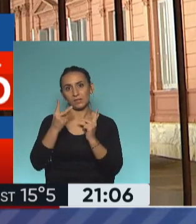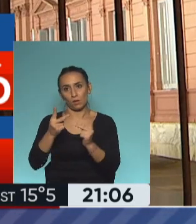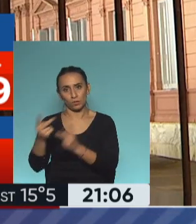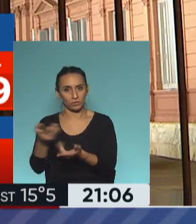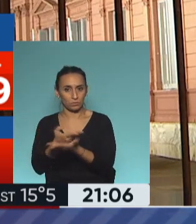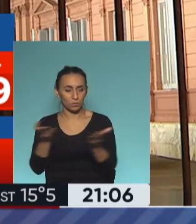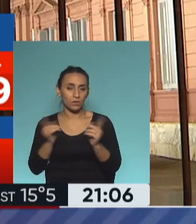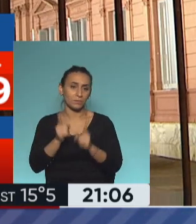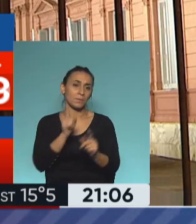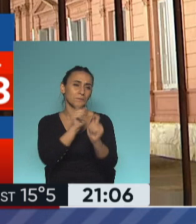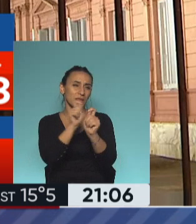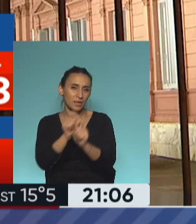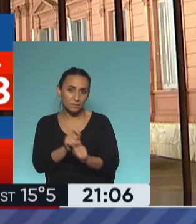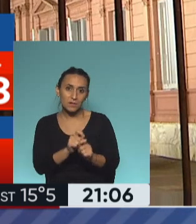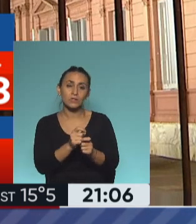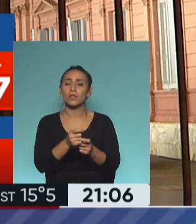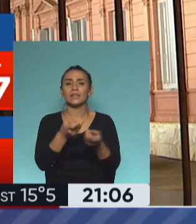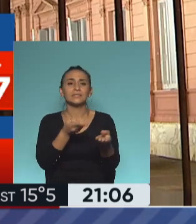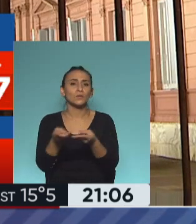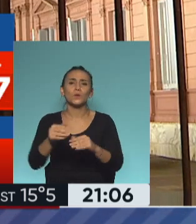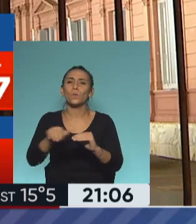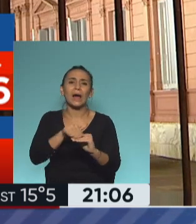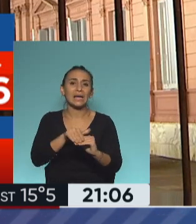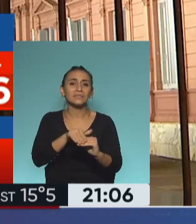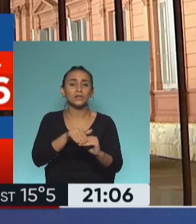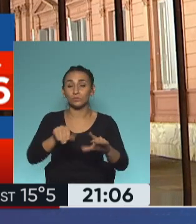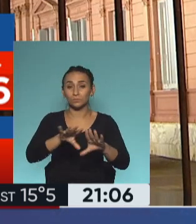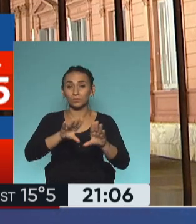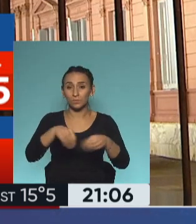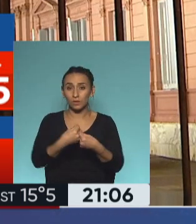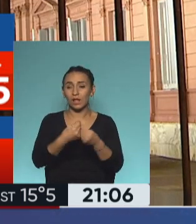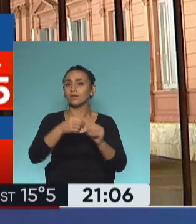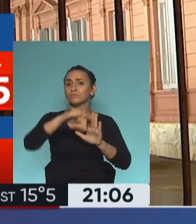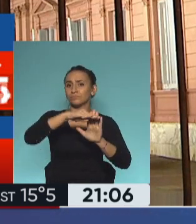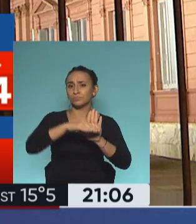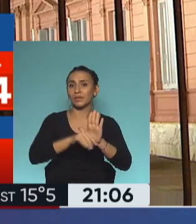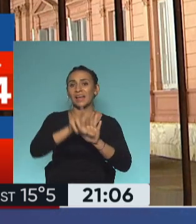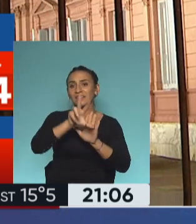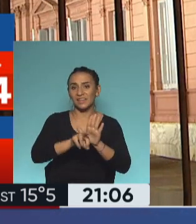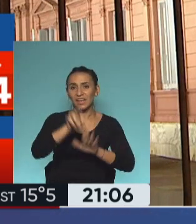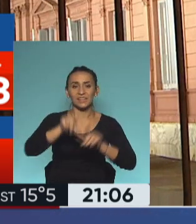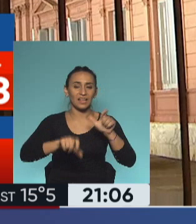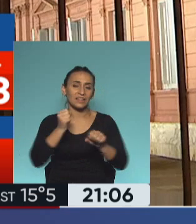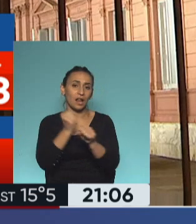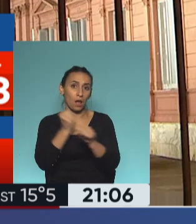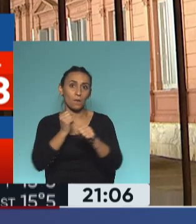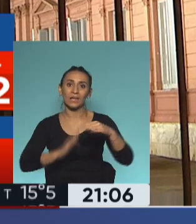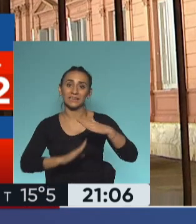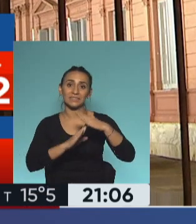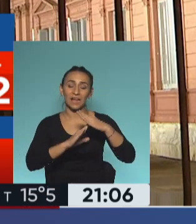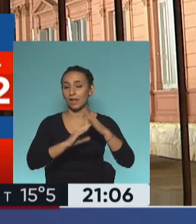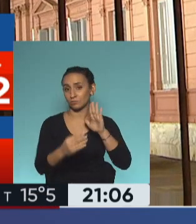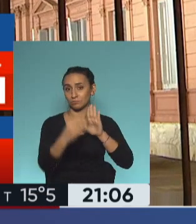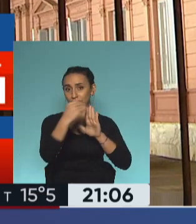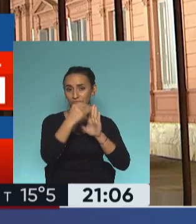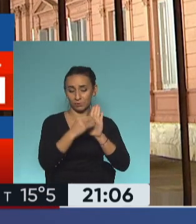mantenimientos de los servicios básicos, todo va a poder, son los 30 esenciales que se van a mantener y van a especificar en este decreto de necesidad de urgencia que